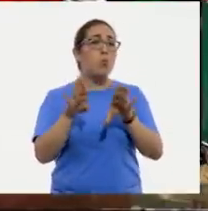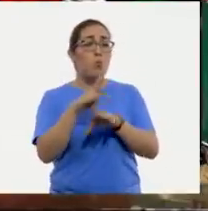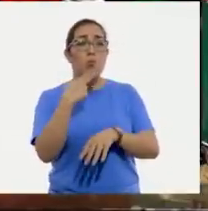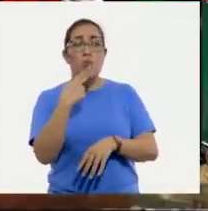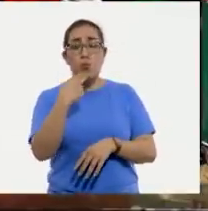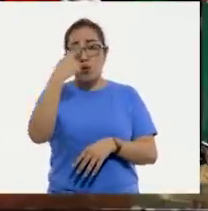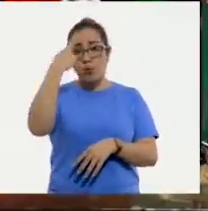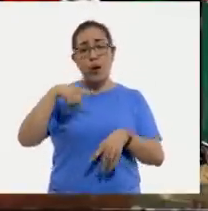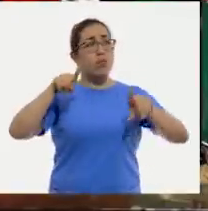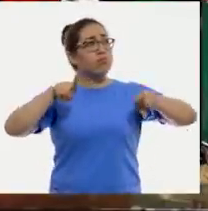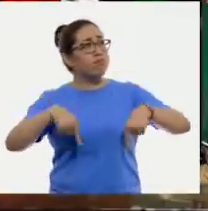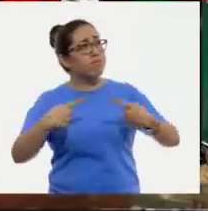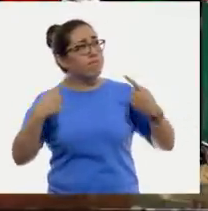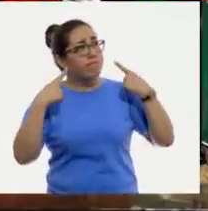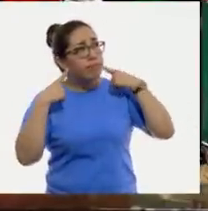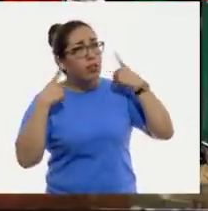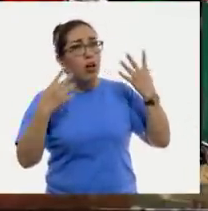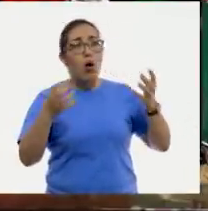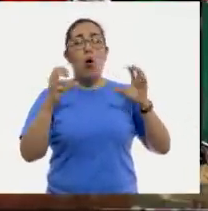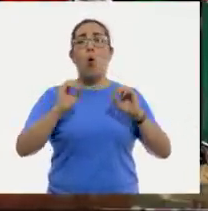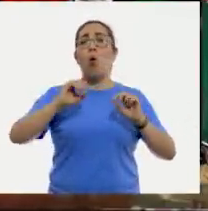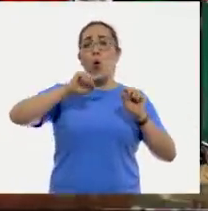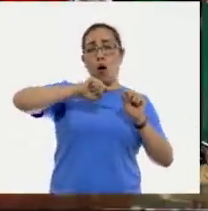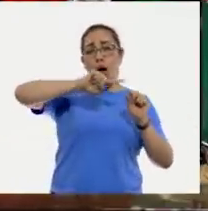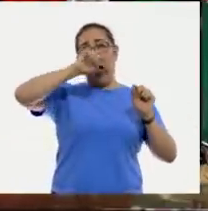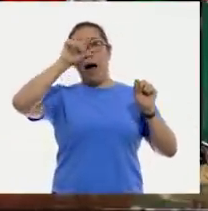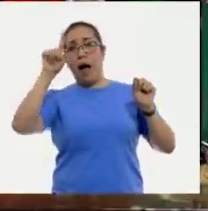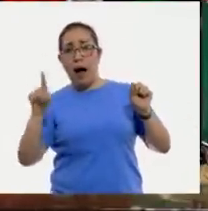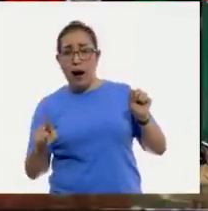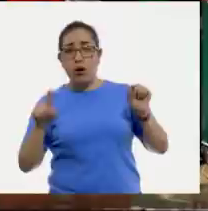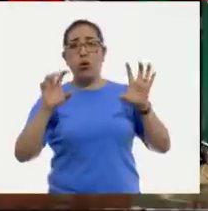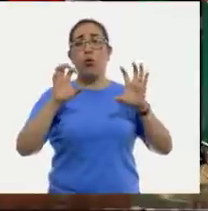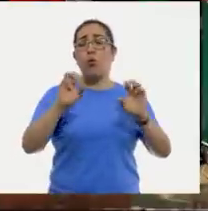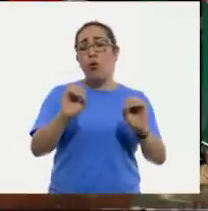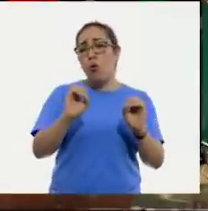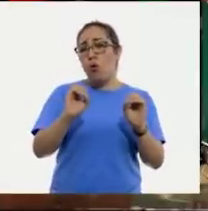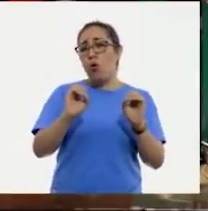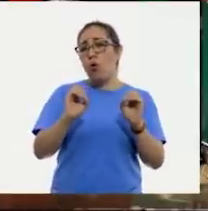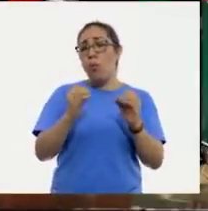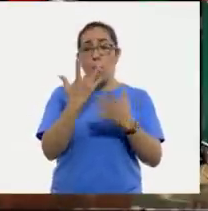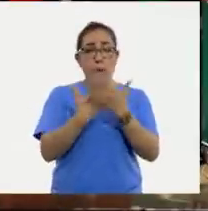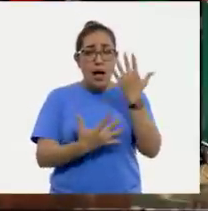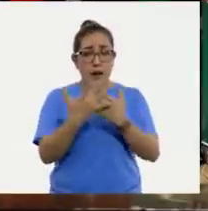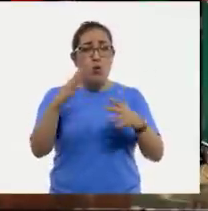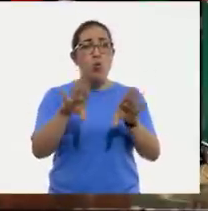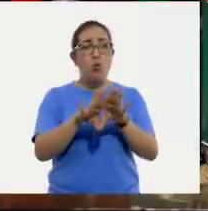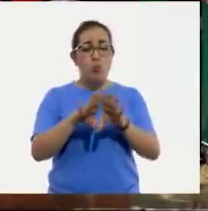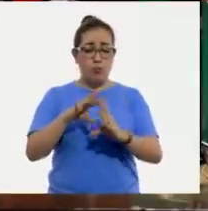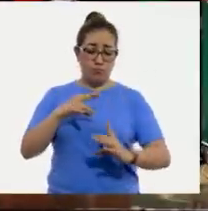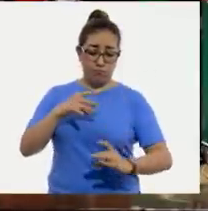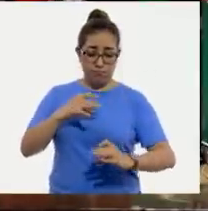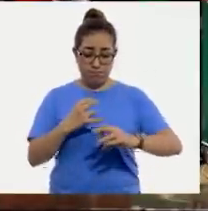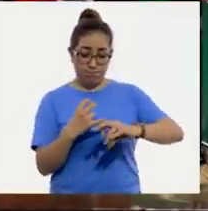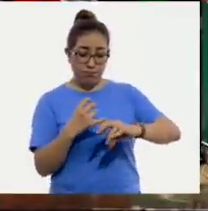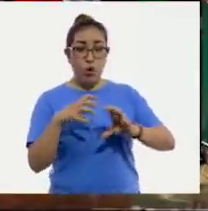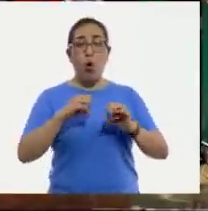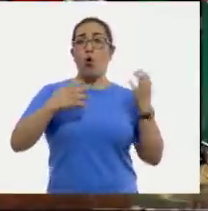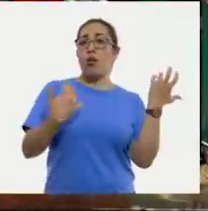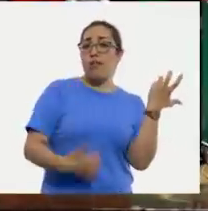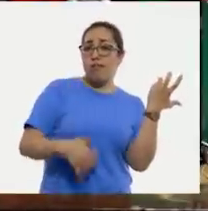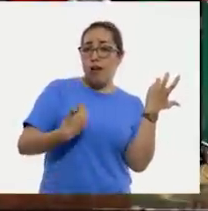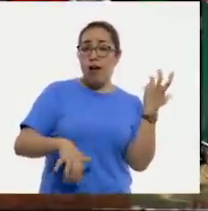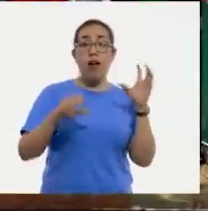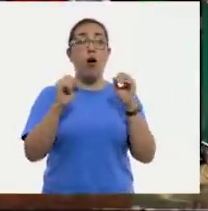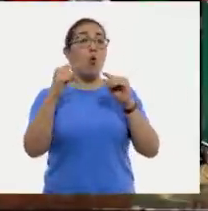caso de los instrumentos de arco, pues la técnica del arco, de la afinación, de las posiciones de la mano, de la guitarra, pues las manos, las